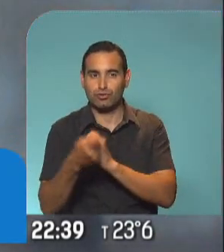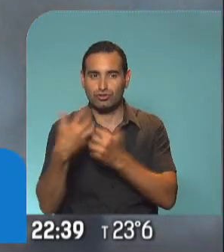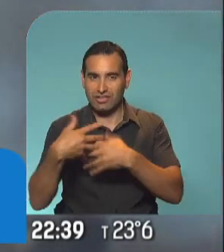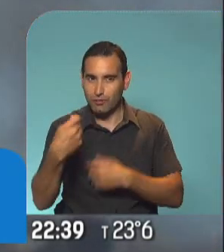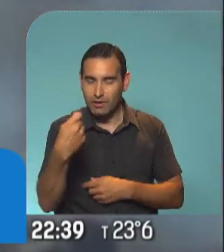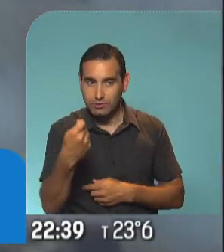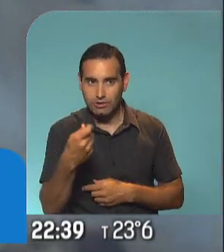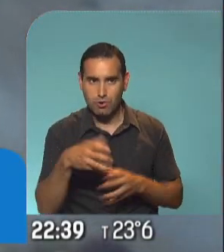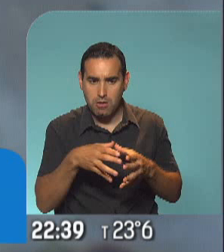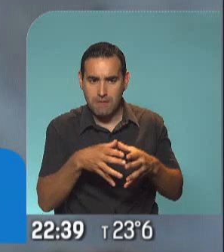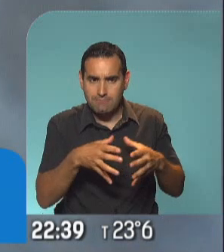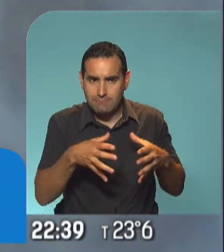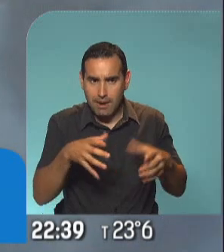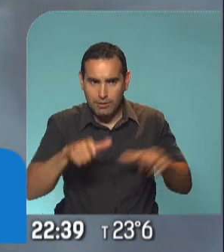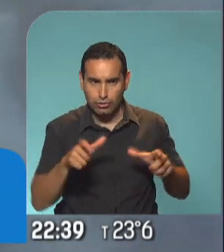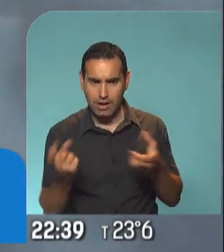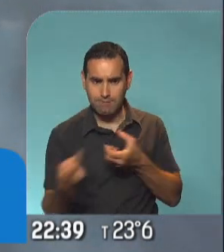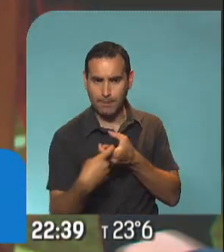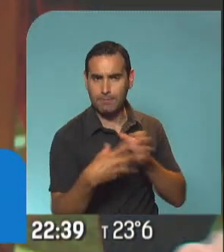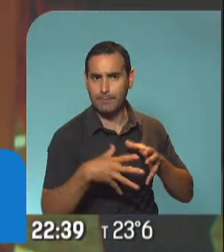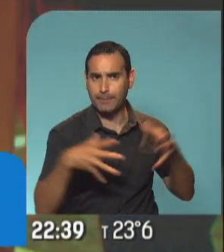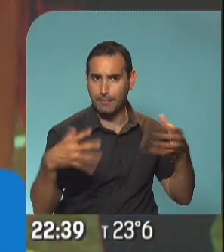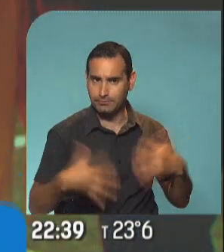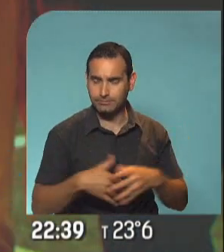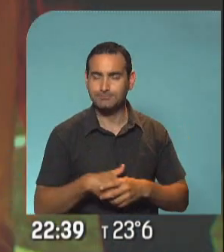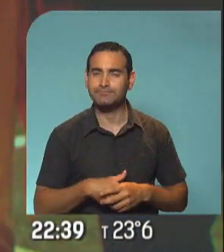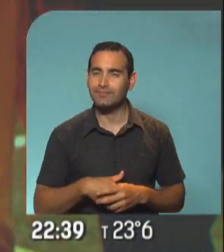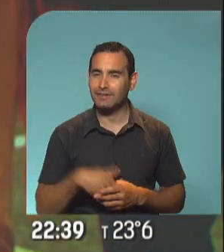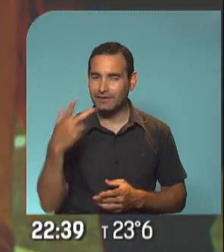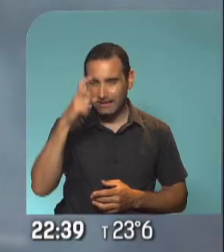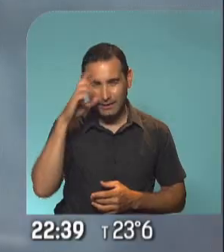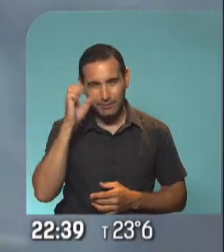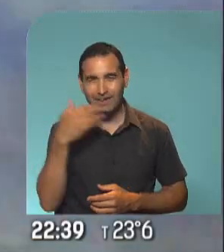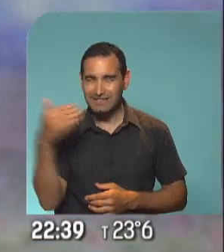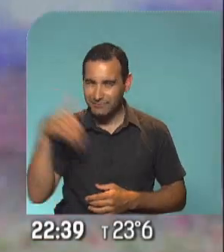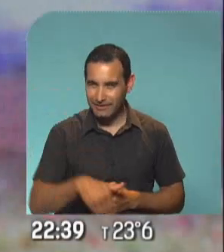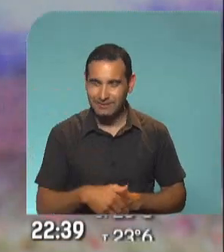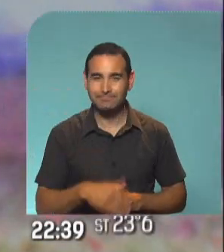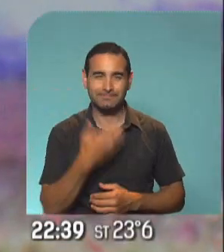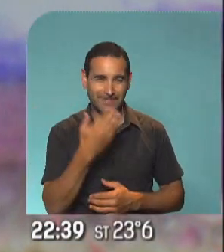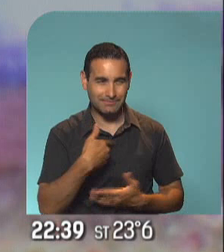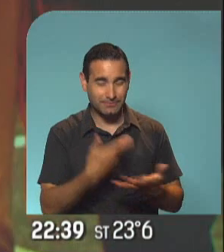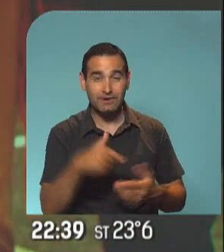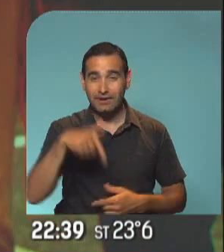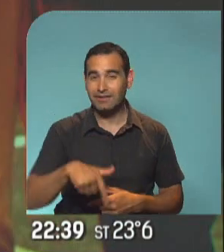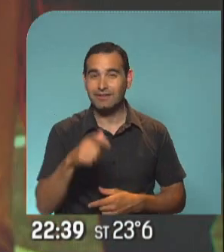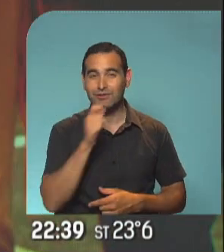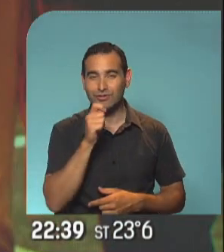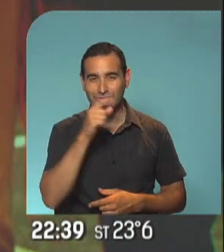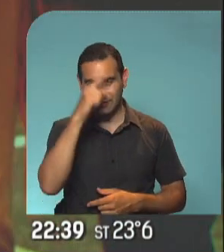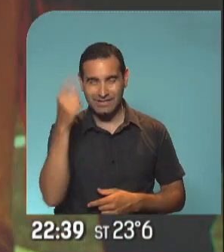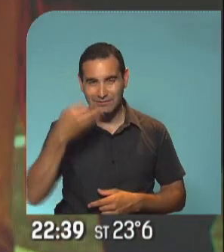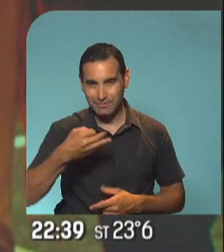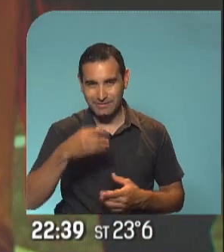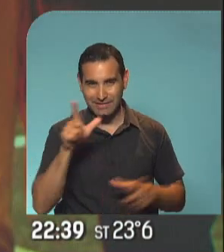se está armando un cóctel bastante explosivo. Ever Ostrovieski, gracias por haber venido esta noche en por esta la edición invitación. especial del Noticiero Internacional de